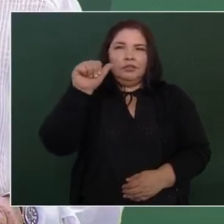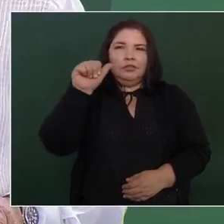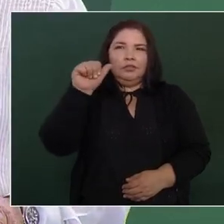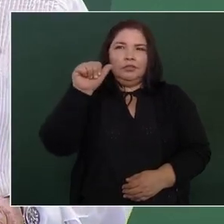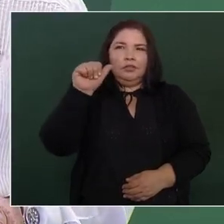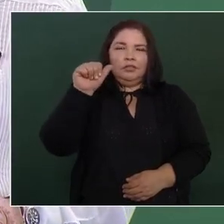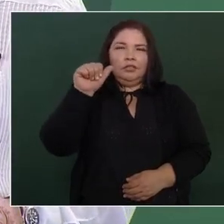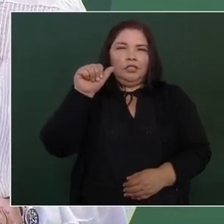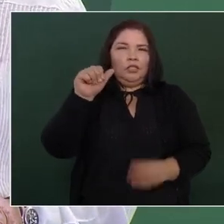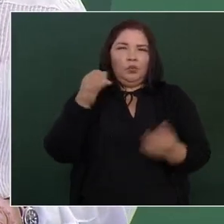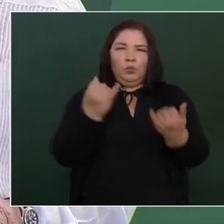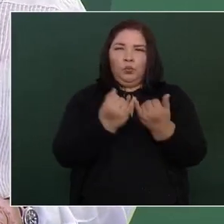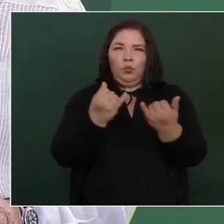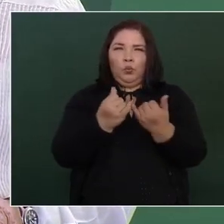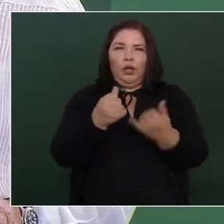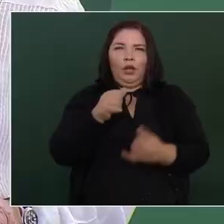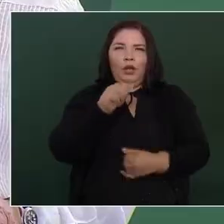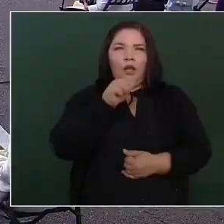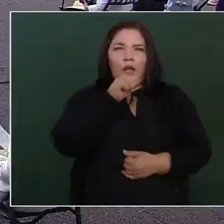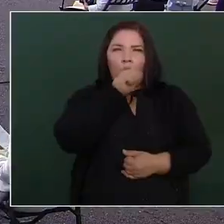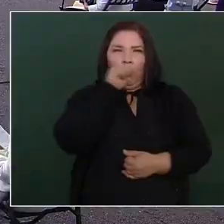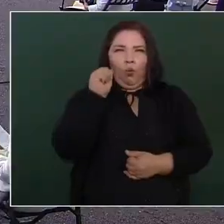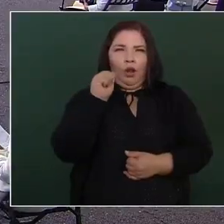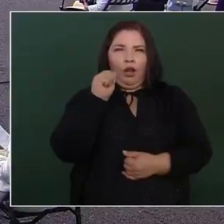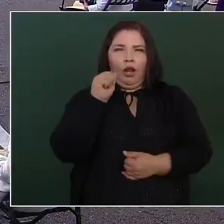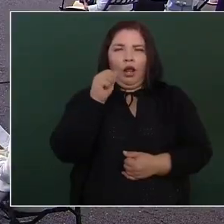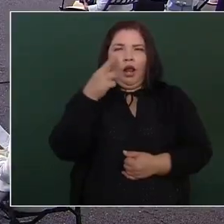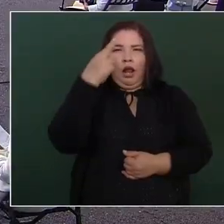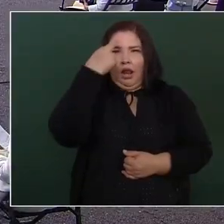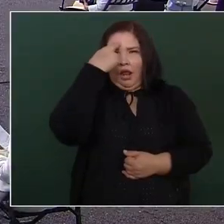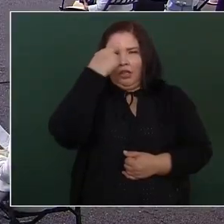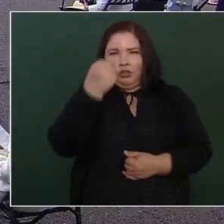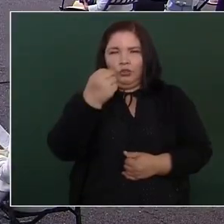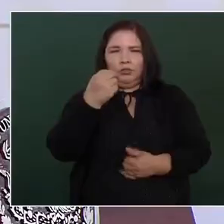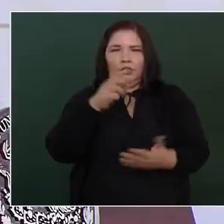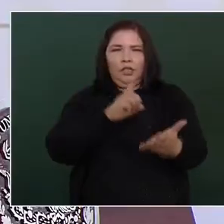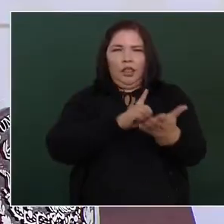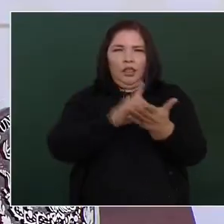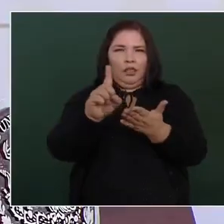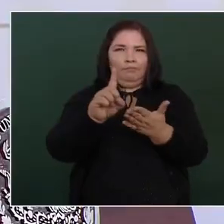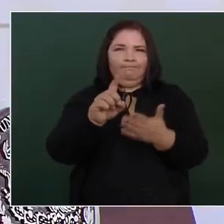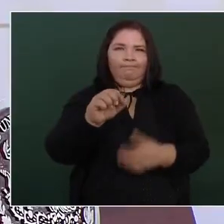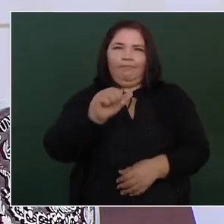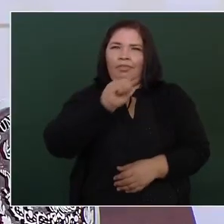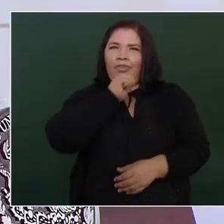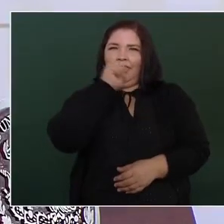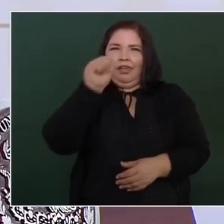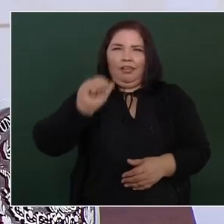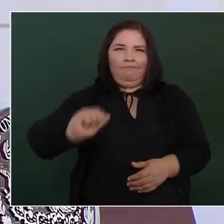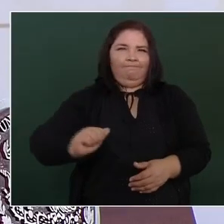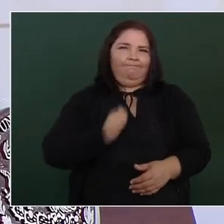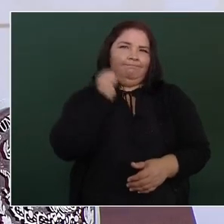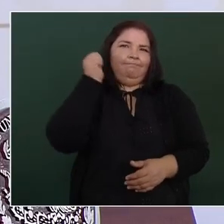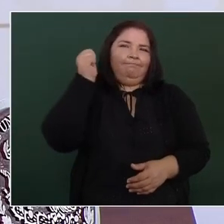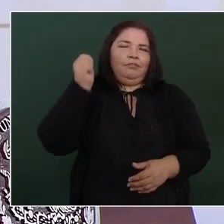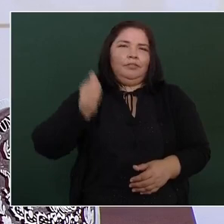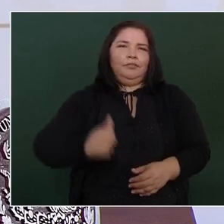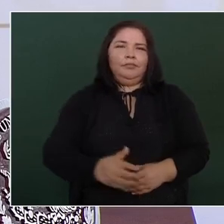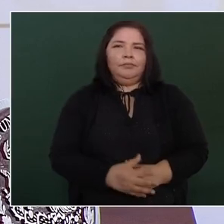como decía Juárez, por la razón y el derecho, nada por la fuerza.